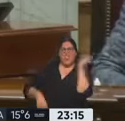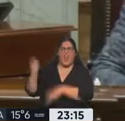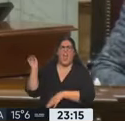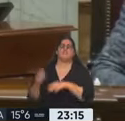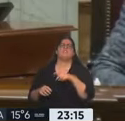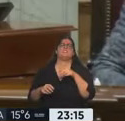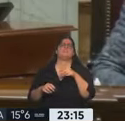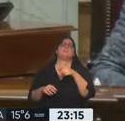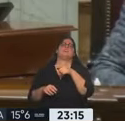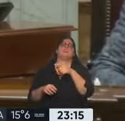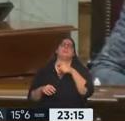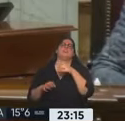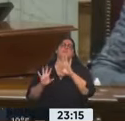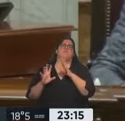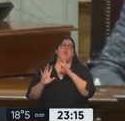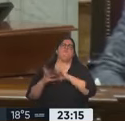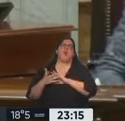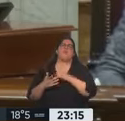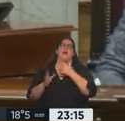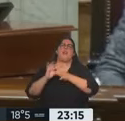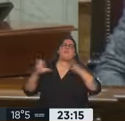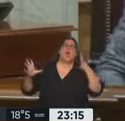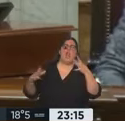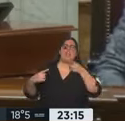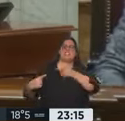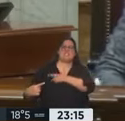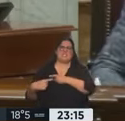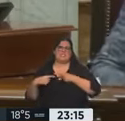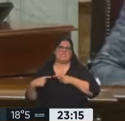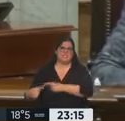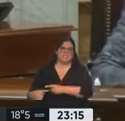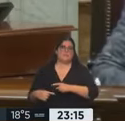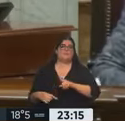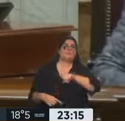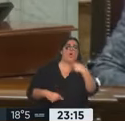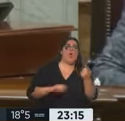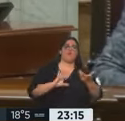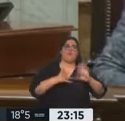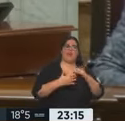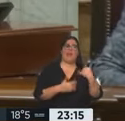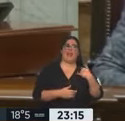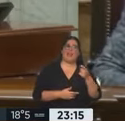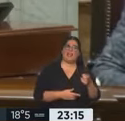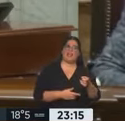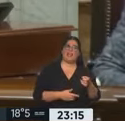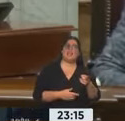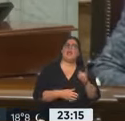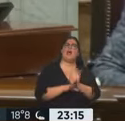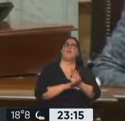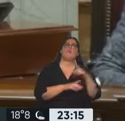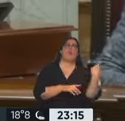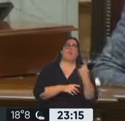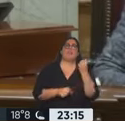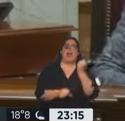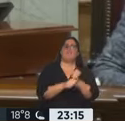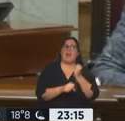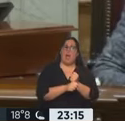que debate el ejercicio de la democracia y otra Argentina la de los